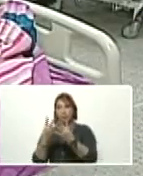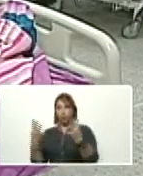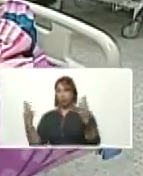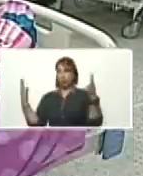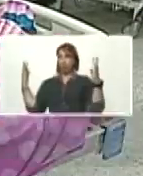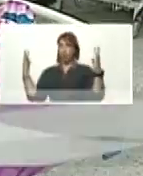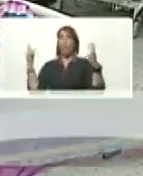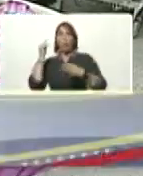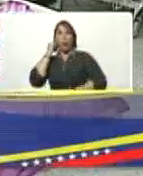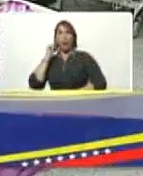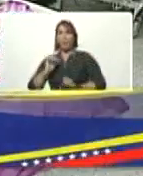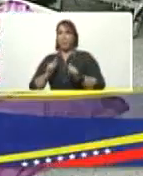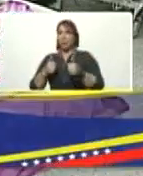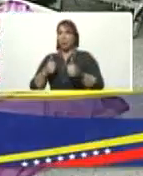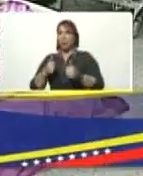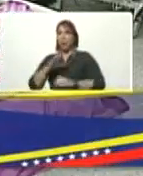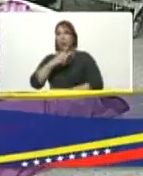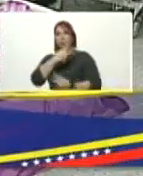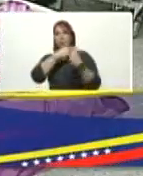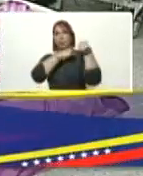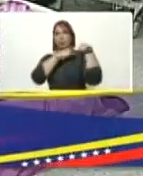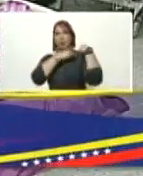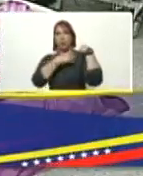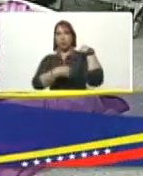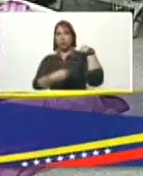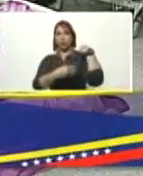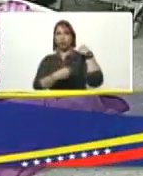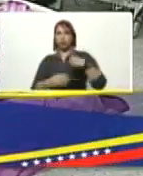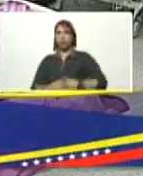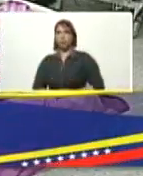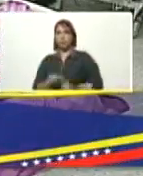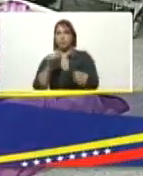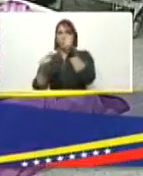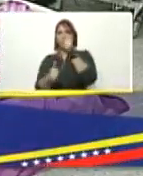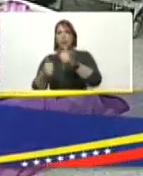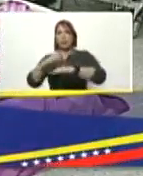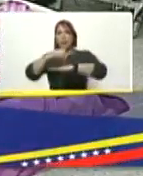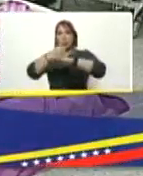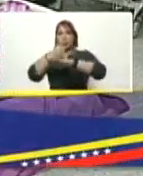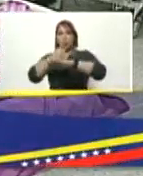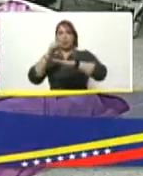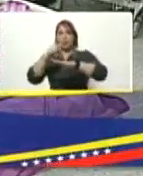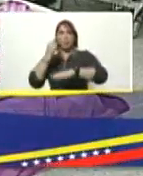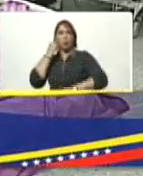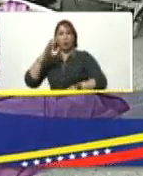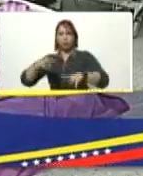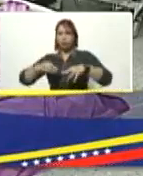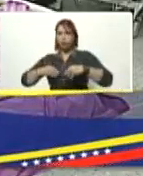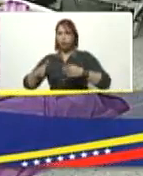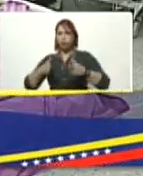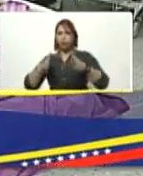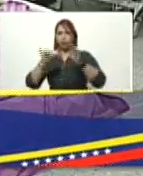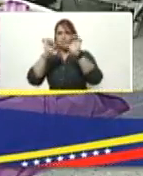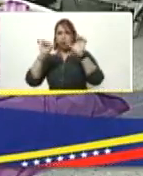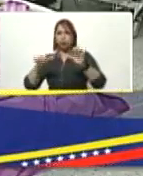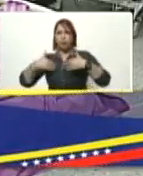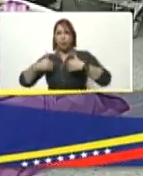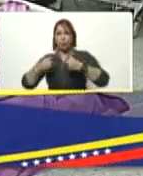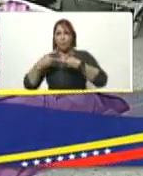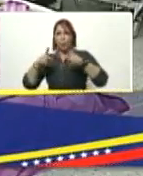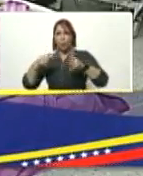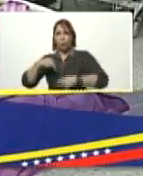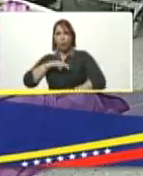mujeres, empezando por la directora de esta maternidad de Macuto, la subdirectora, las mujeres que asumen la rienda de la conducción del sistema de salud público